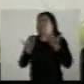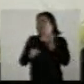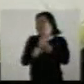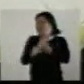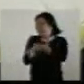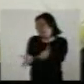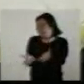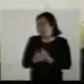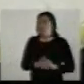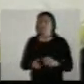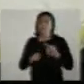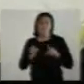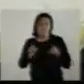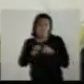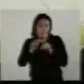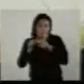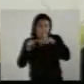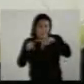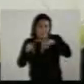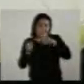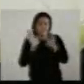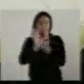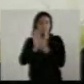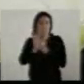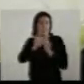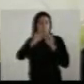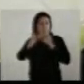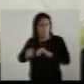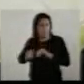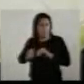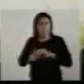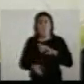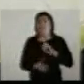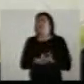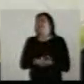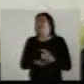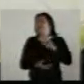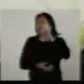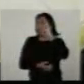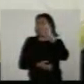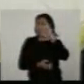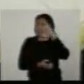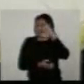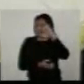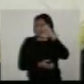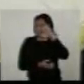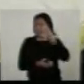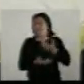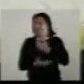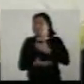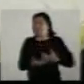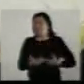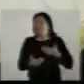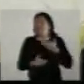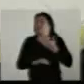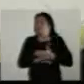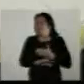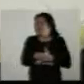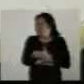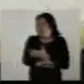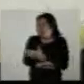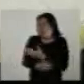para poder operar. Pero además, esta ley establece que las políticas del Estado tienen que ser